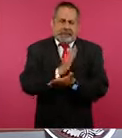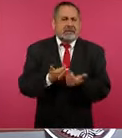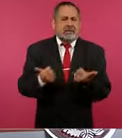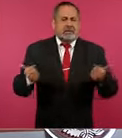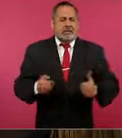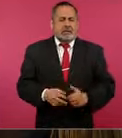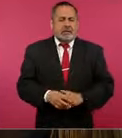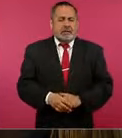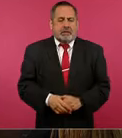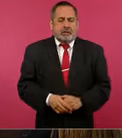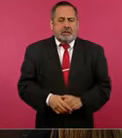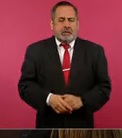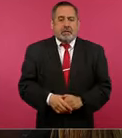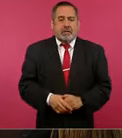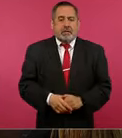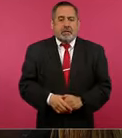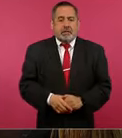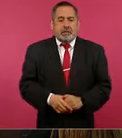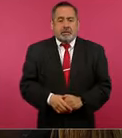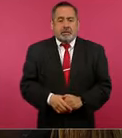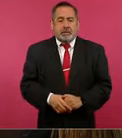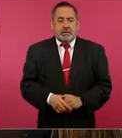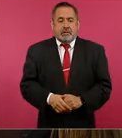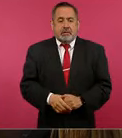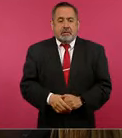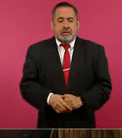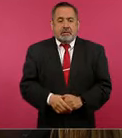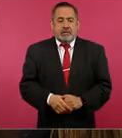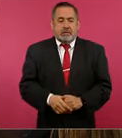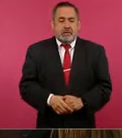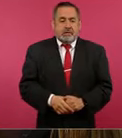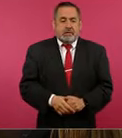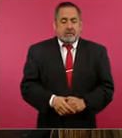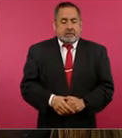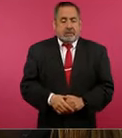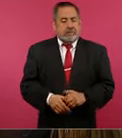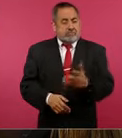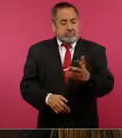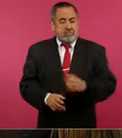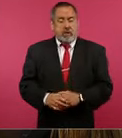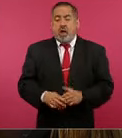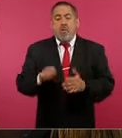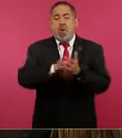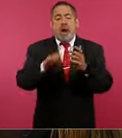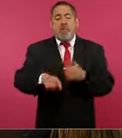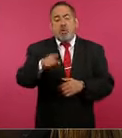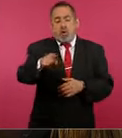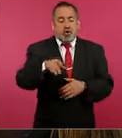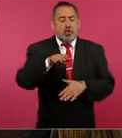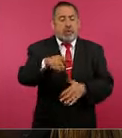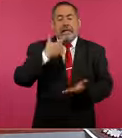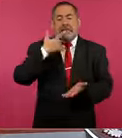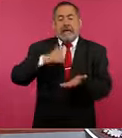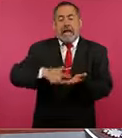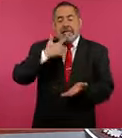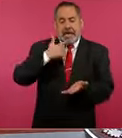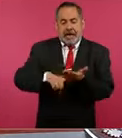Que no se marcó candidato, pues. Que y no que, y que candidato. Por ejemplo, en el caso de Celaya,